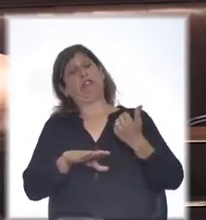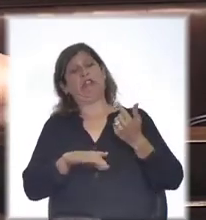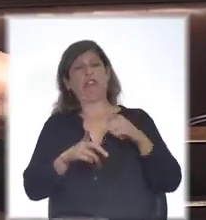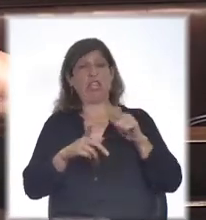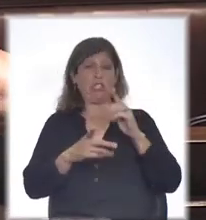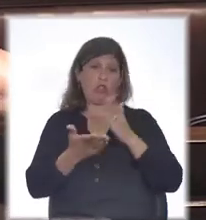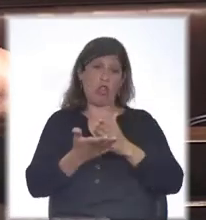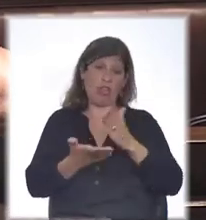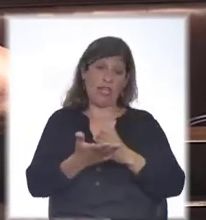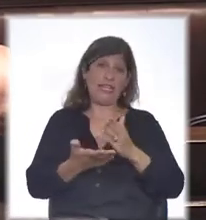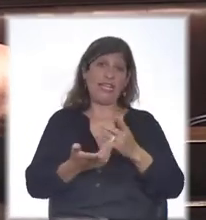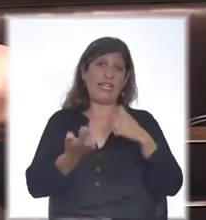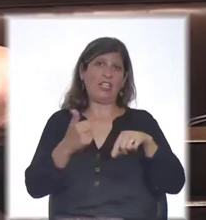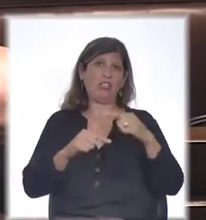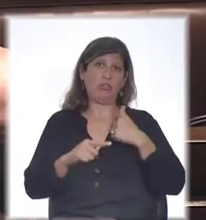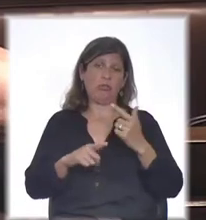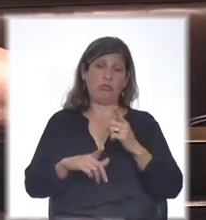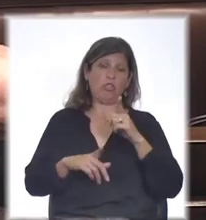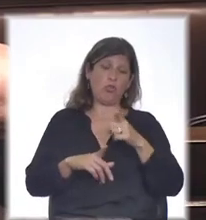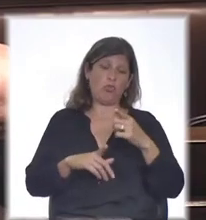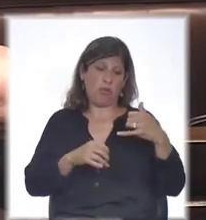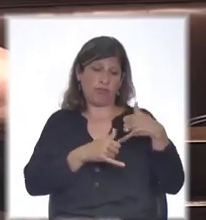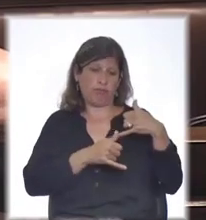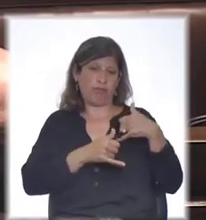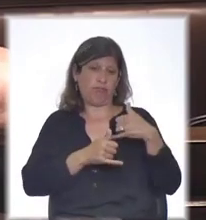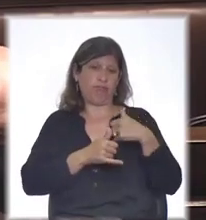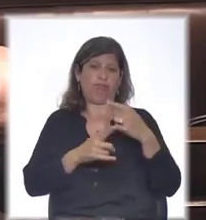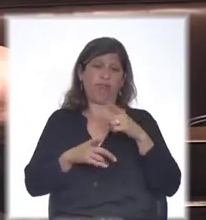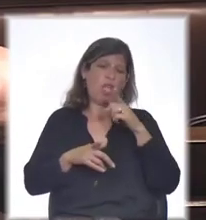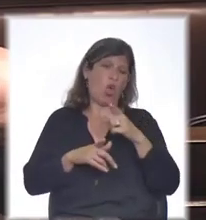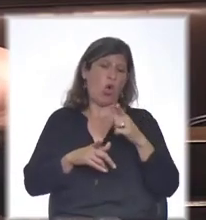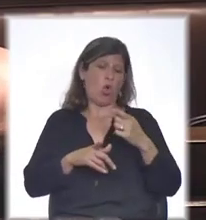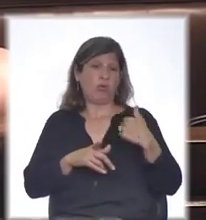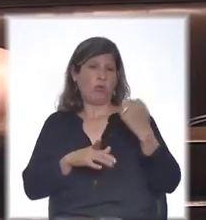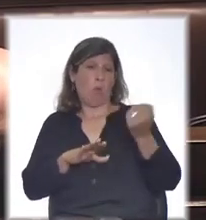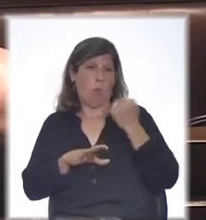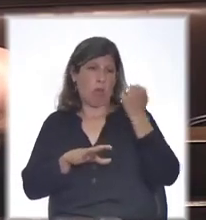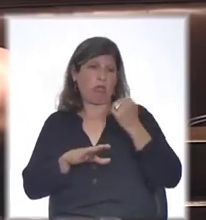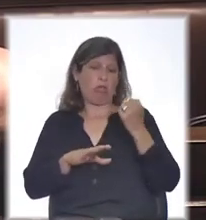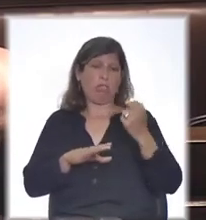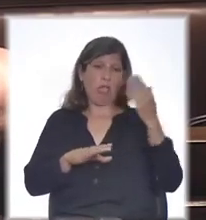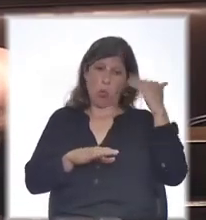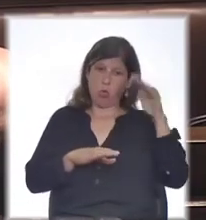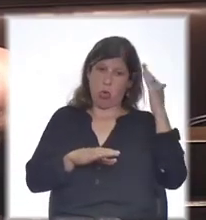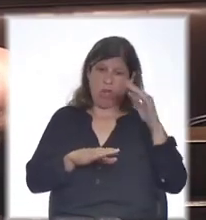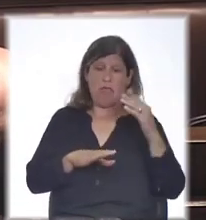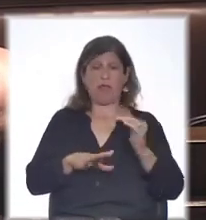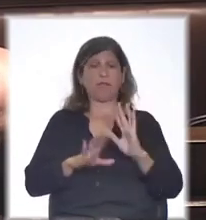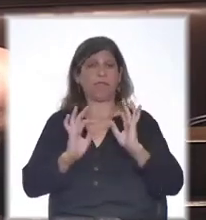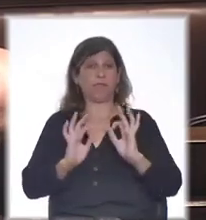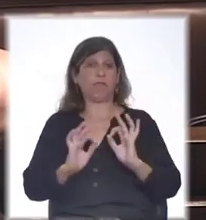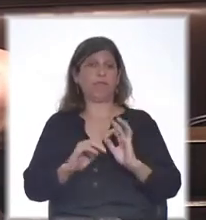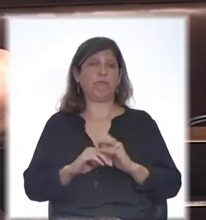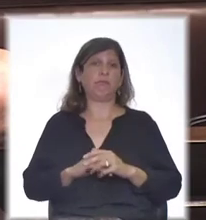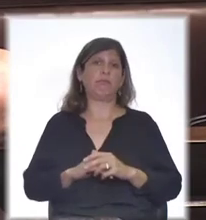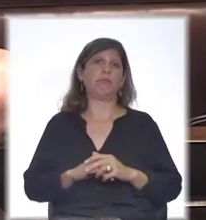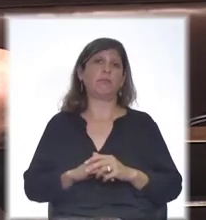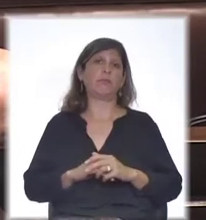sistema netamente presidencialista y unas Fuerzas Armadas con una injerencia esencial en los aspectos trascendentales del andar gubernamental.